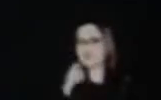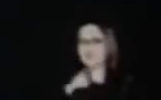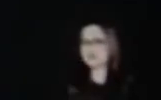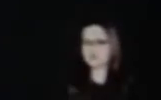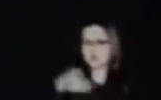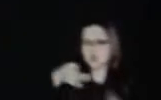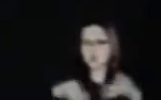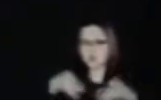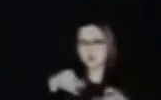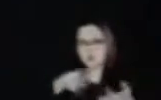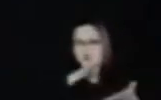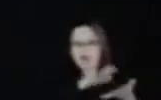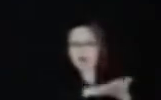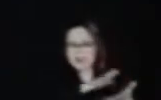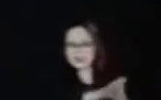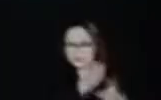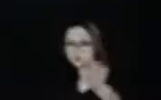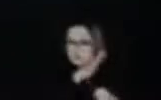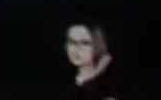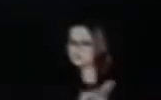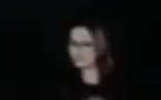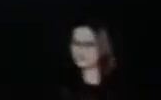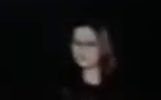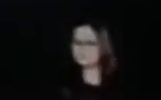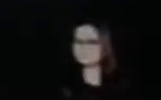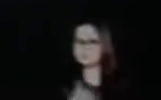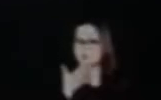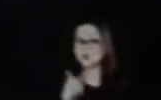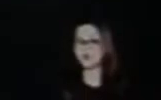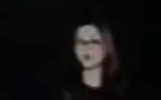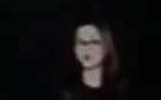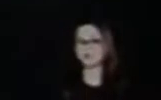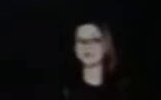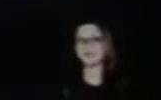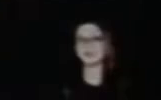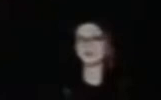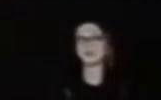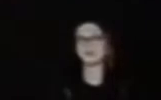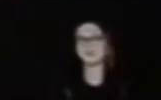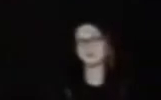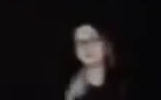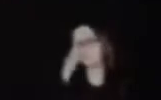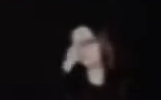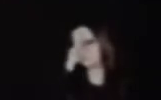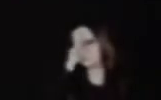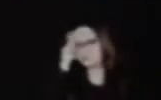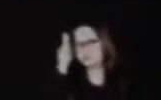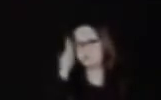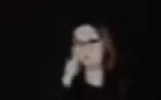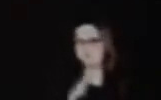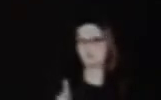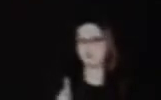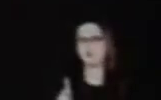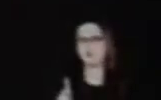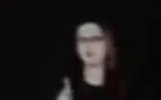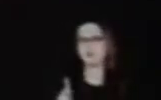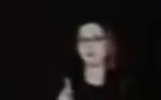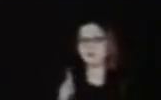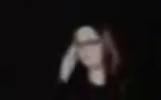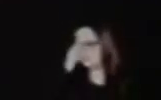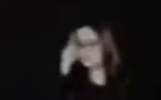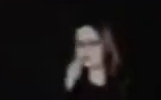juzgados ni cárceles suficientes. Y lo más delicado, lo más